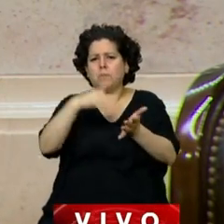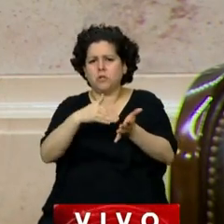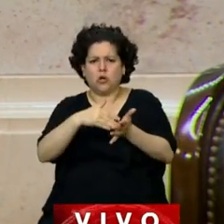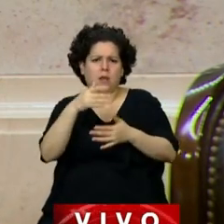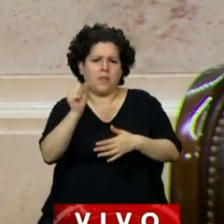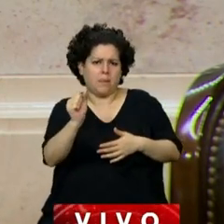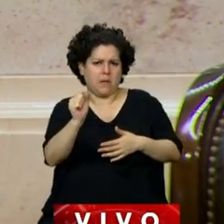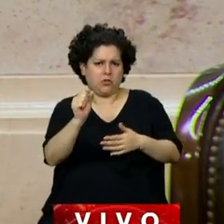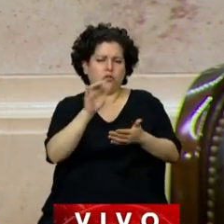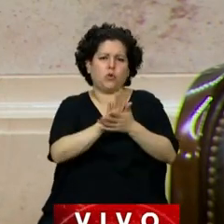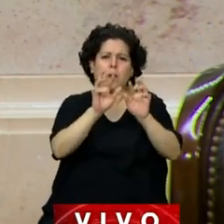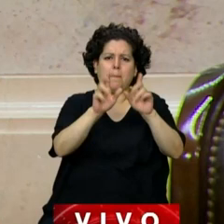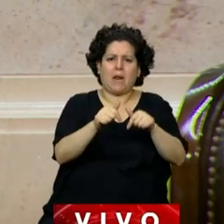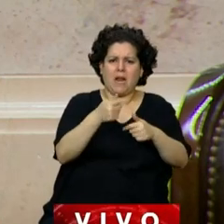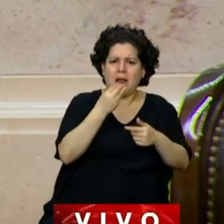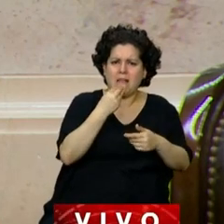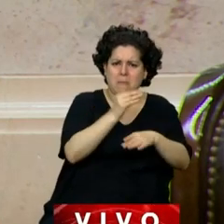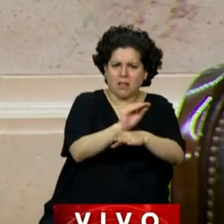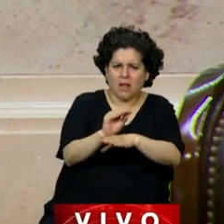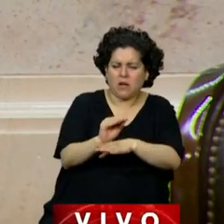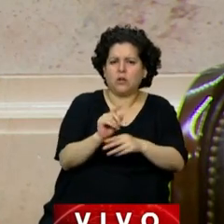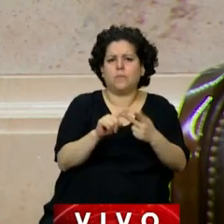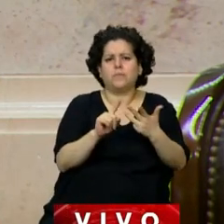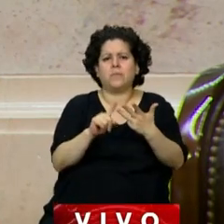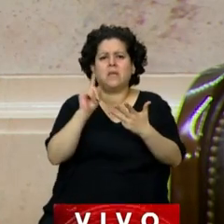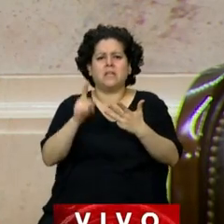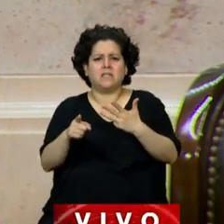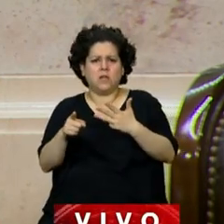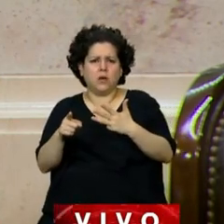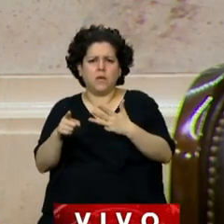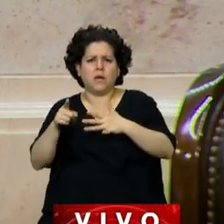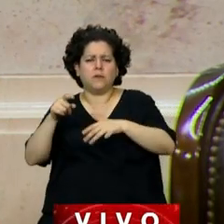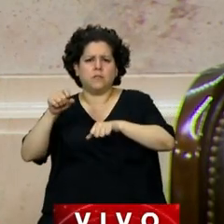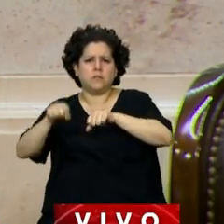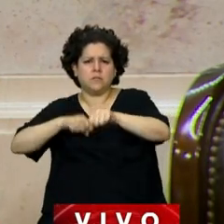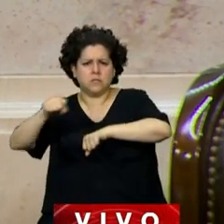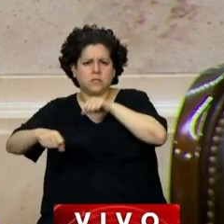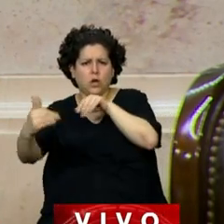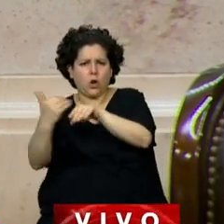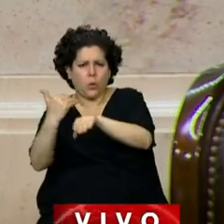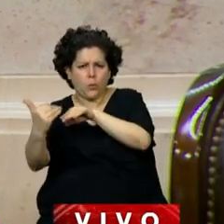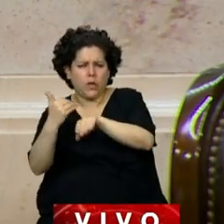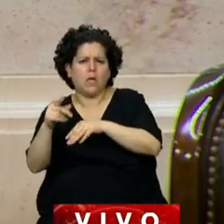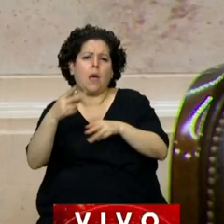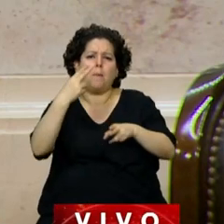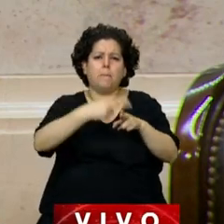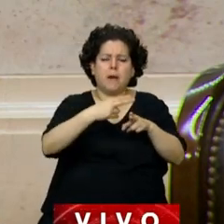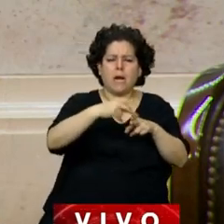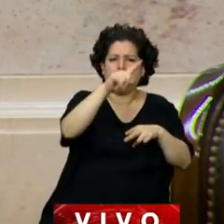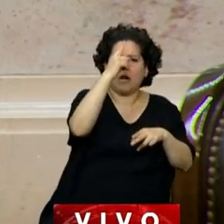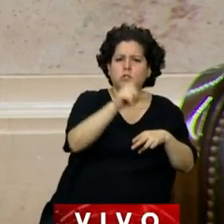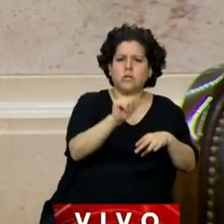políticas alimentarias. La obra de ciclovía entre San Martín de los Andes y Catrite, Parque Nacional